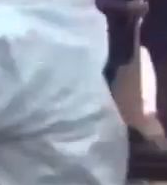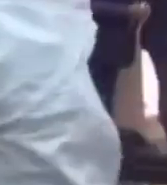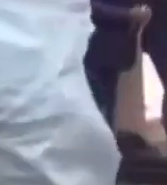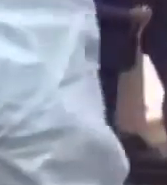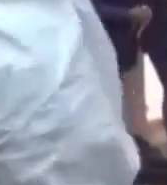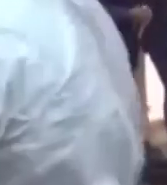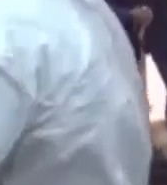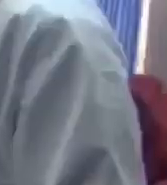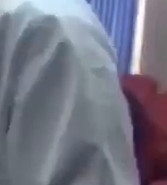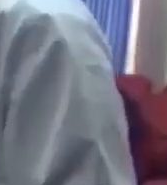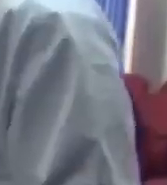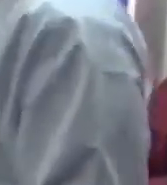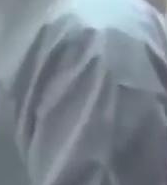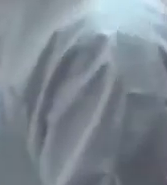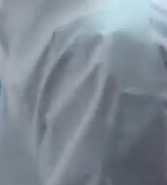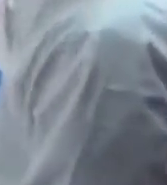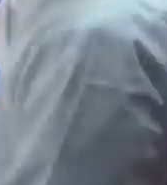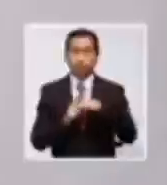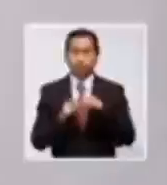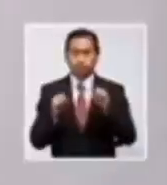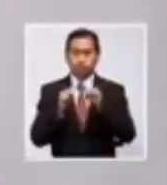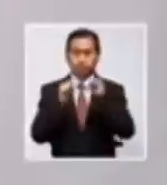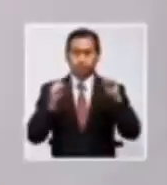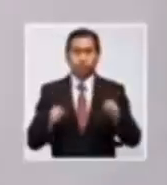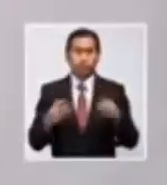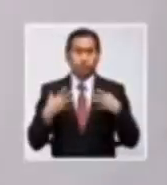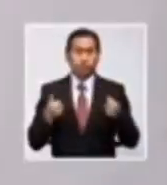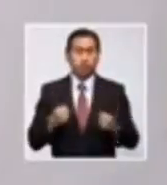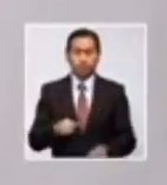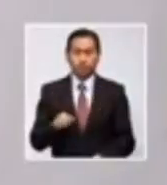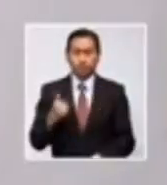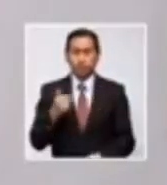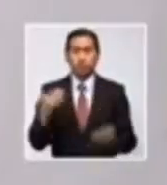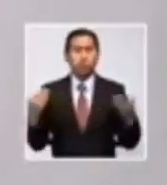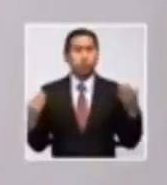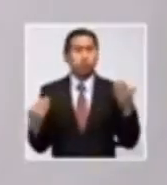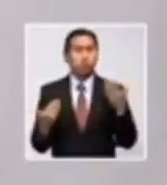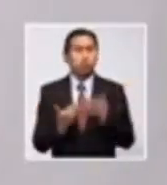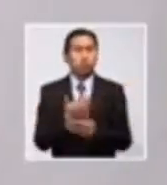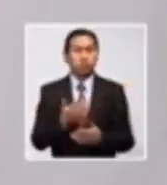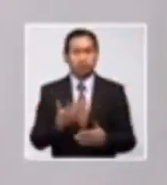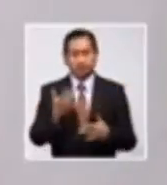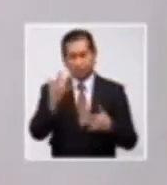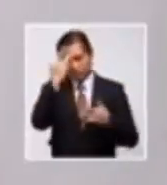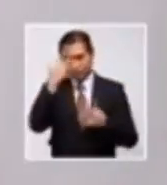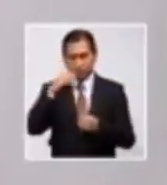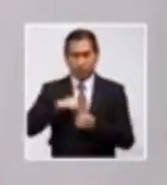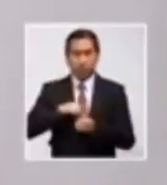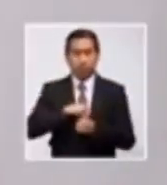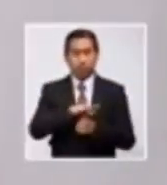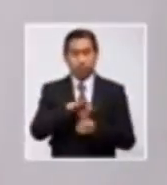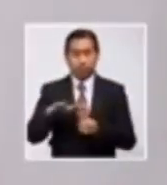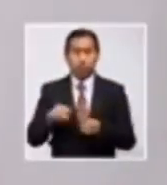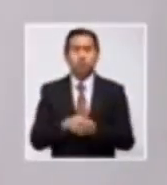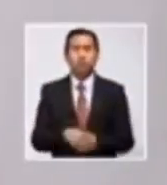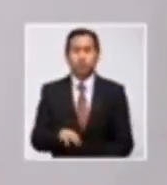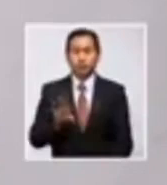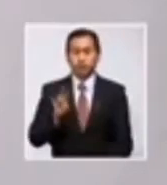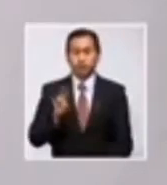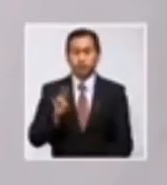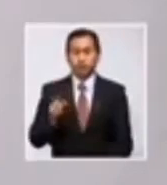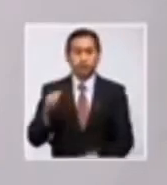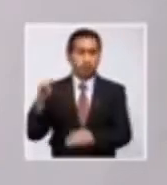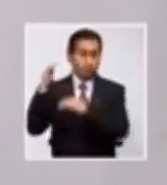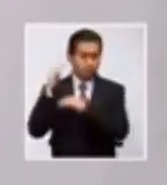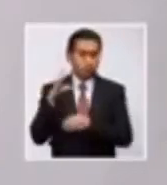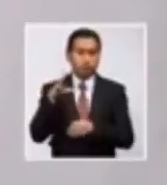que no registró ningún caso hasta el momento 10 nuevos casos confirmados de coronavirus 7 en la ciudad de